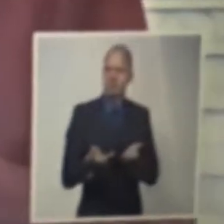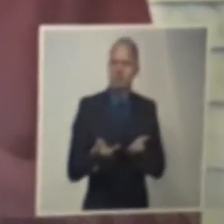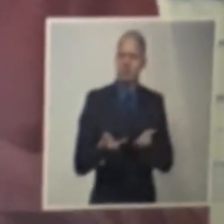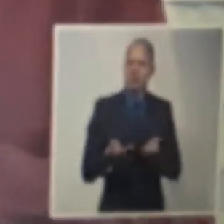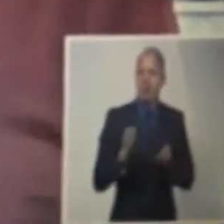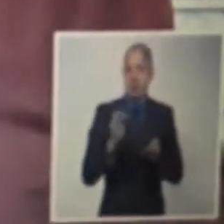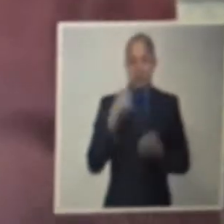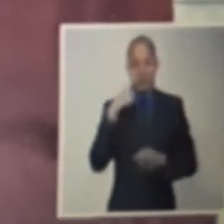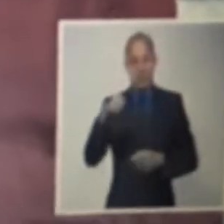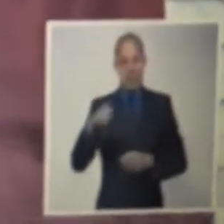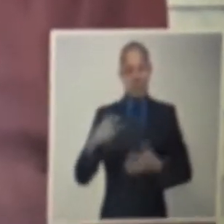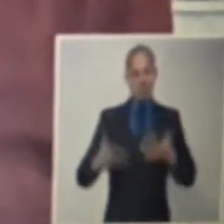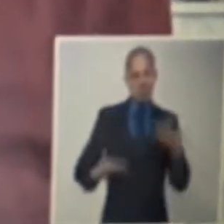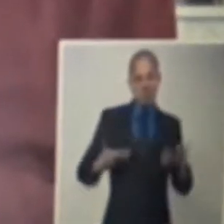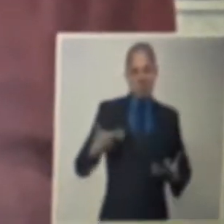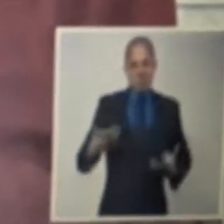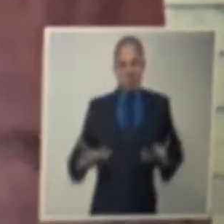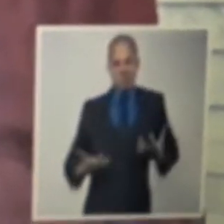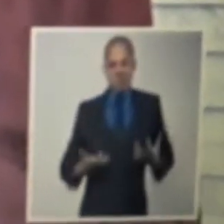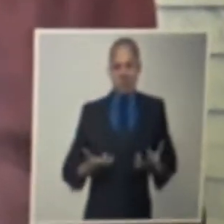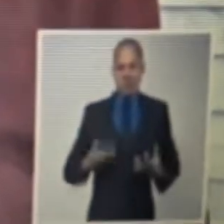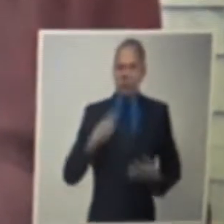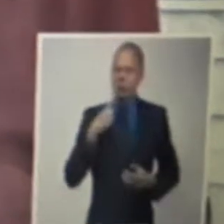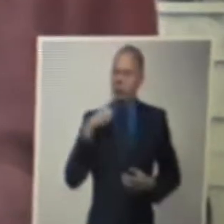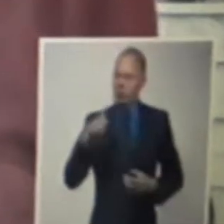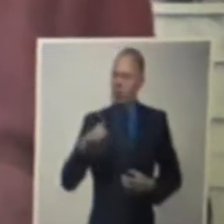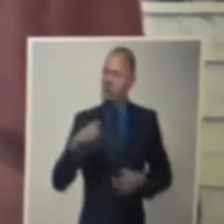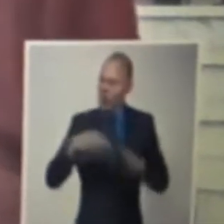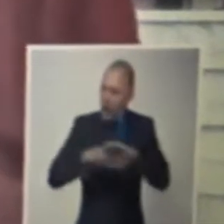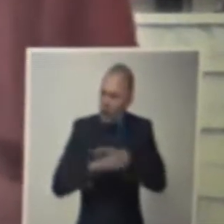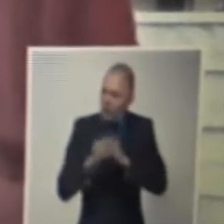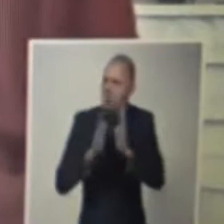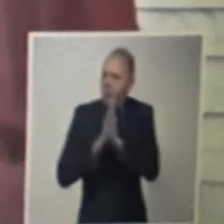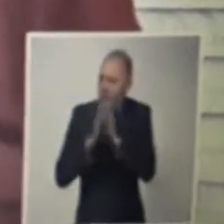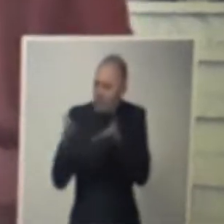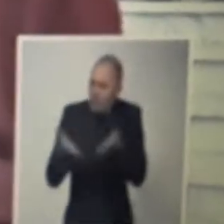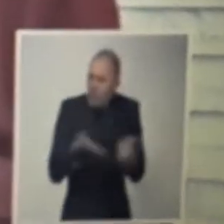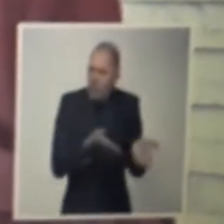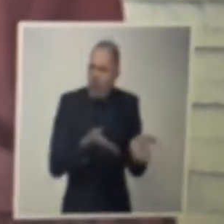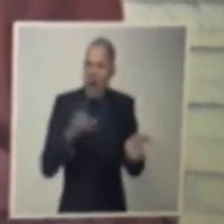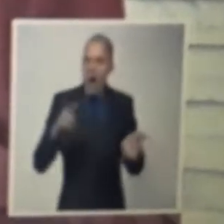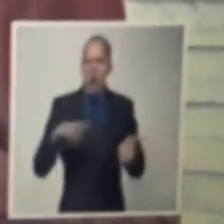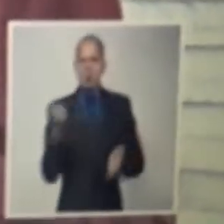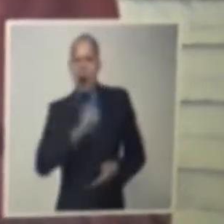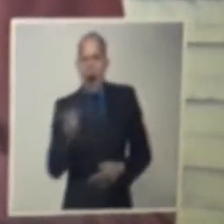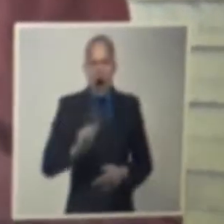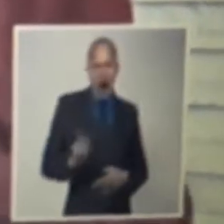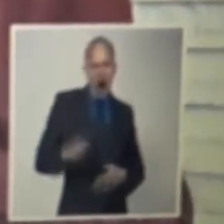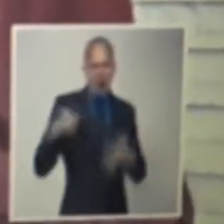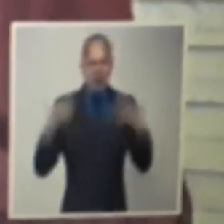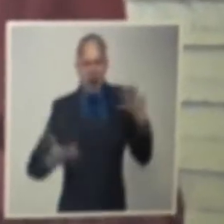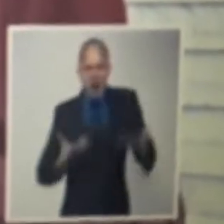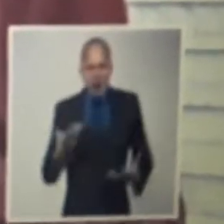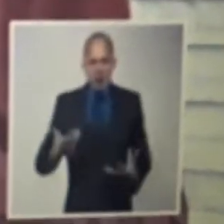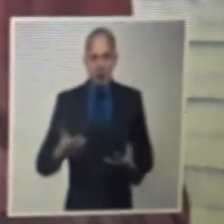provocadora, tampoco, tampoco tuvieron disposición. Siguieron desafiando, provocando,